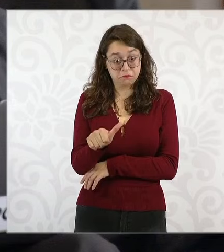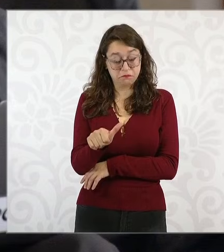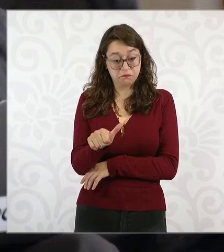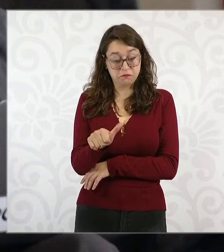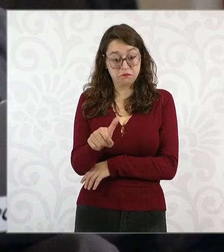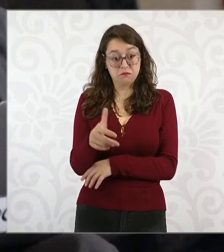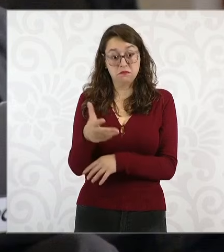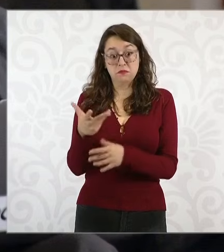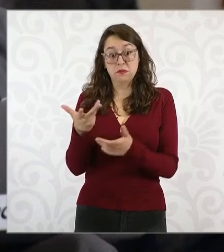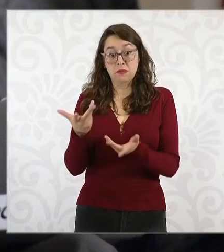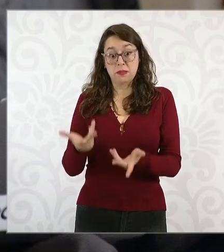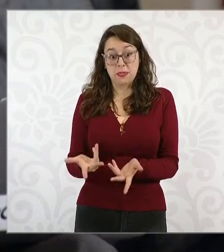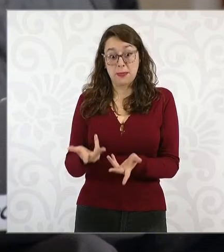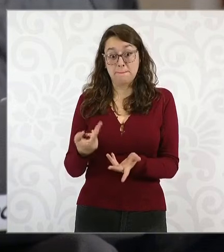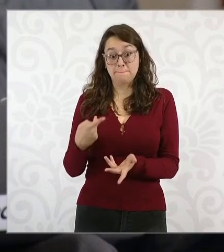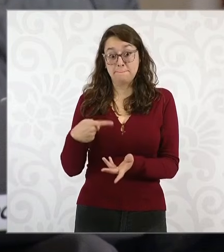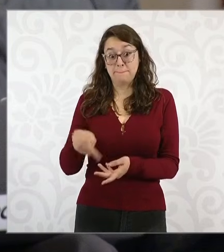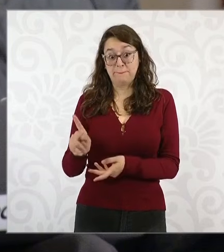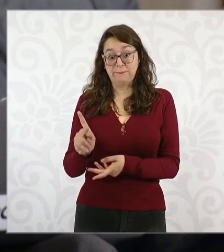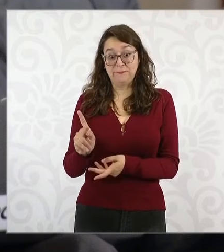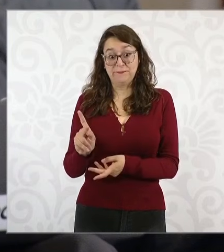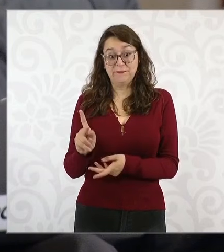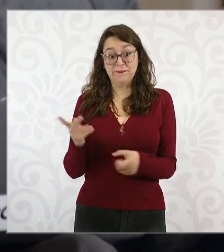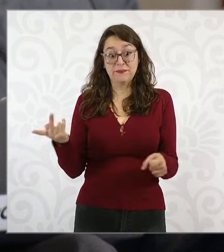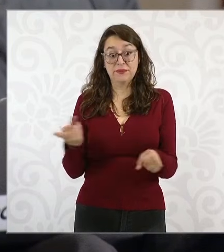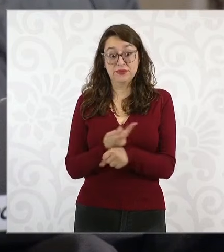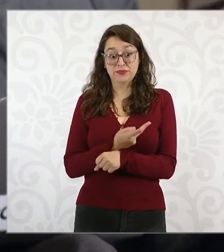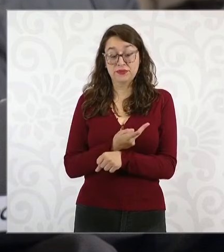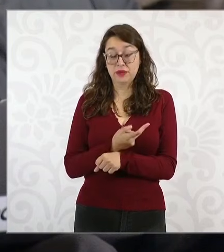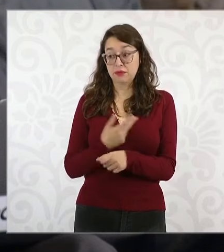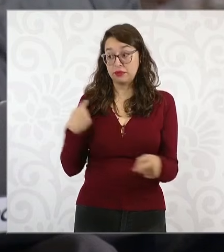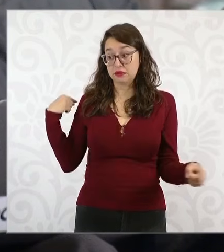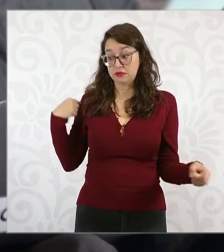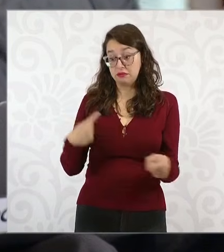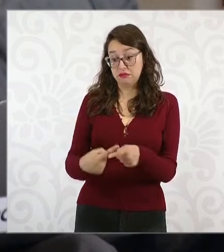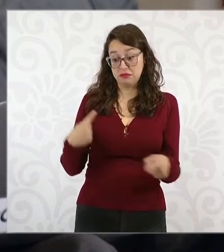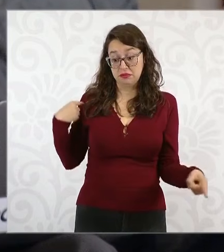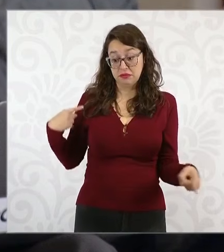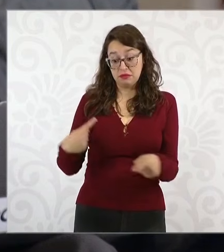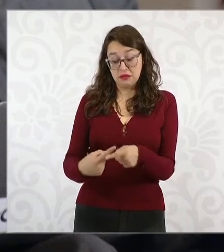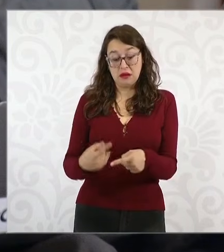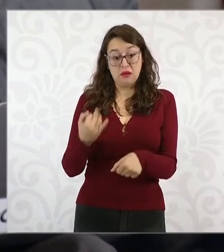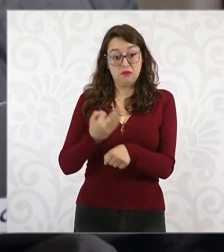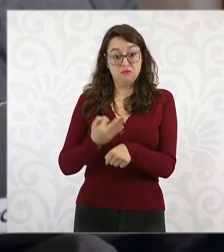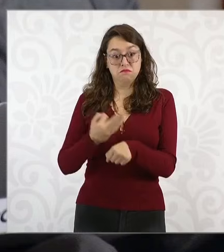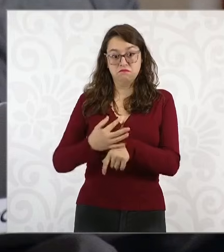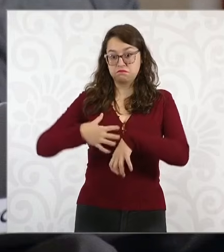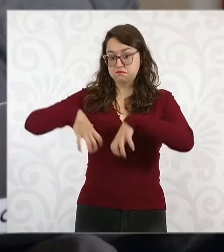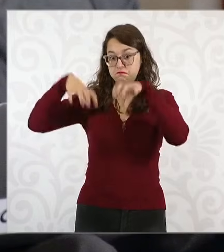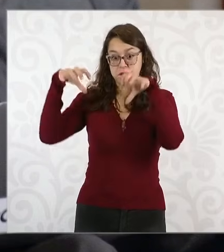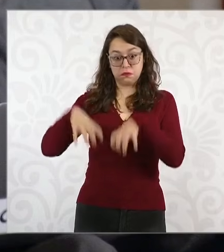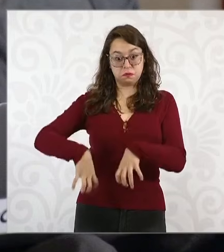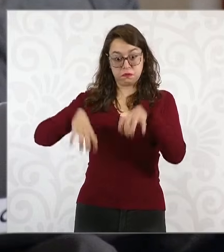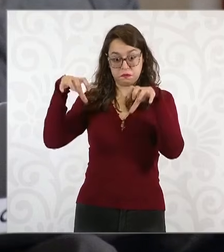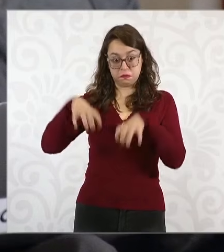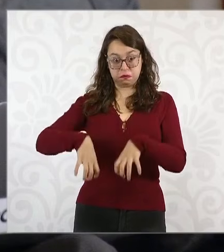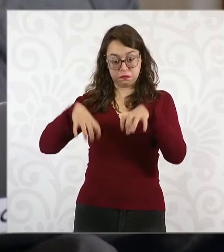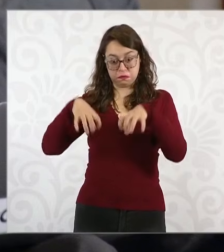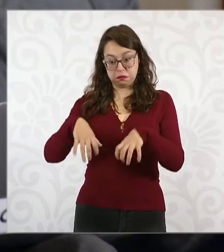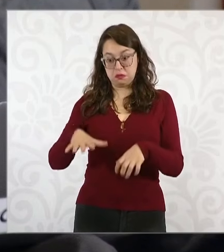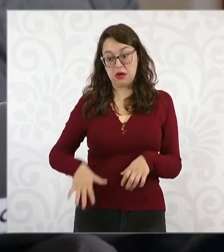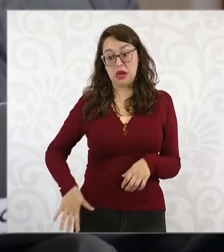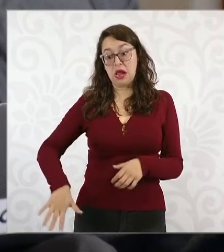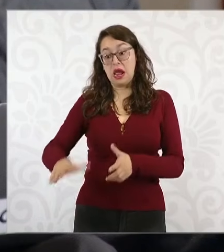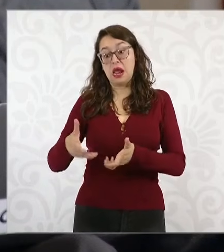México, Efraín. Pero en esta temporada de lluvias, que además ha sido muy intensa, pues esta zona, al menos la calzada